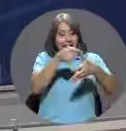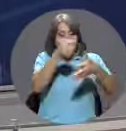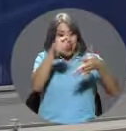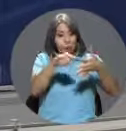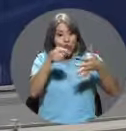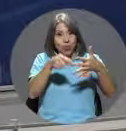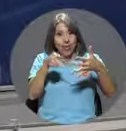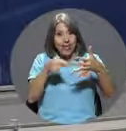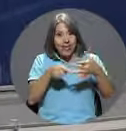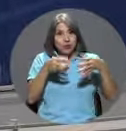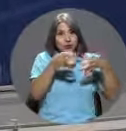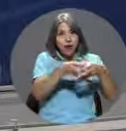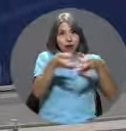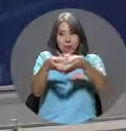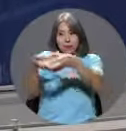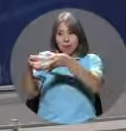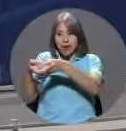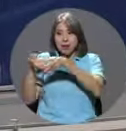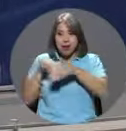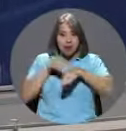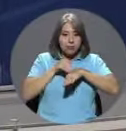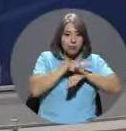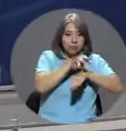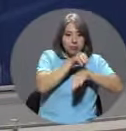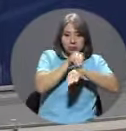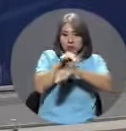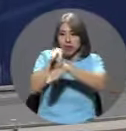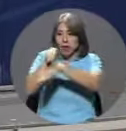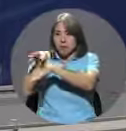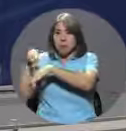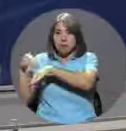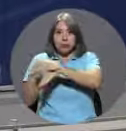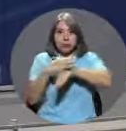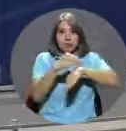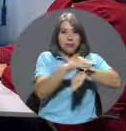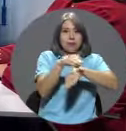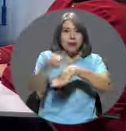de aprendizaje desde el nacimiento y hasta los últimos días de su vida, en ese